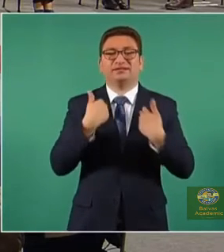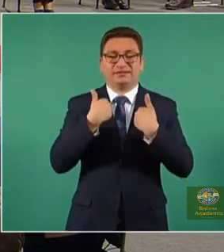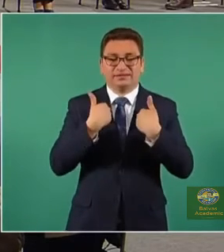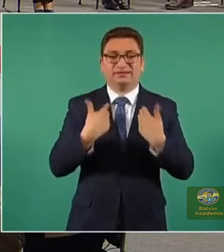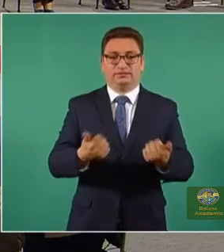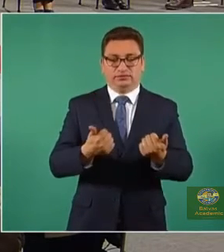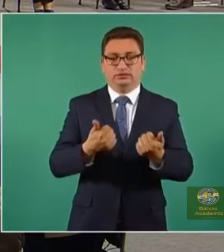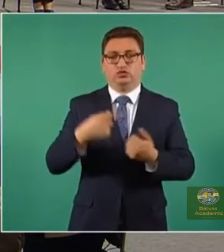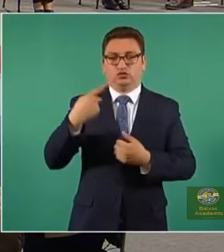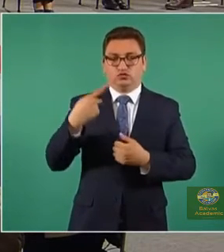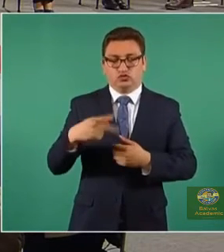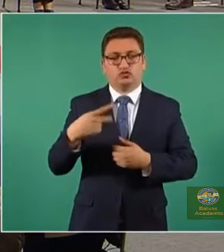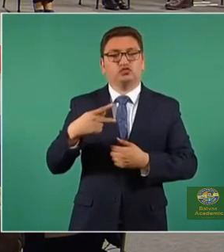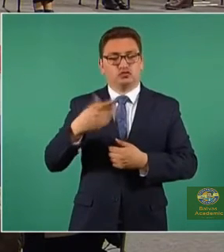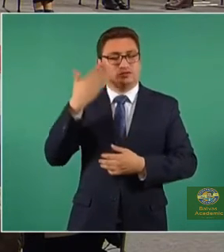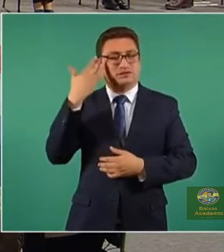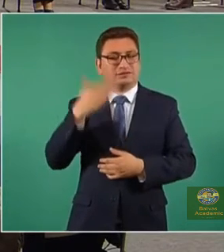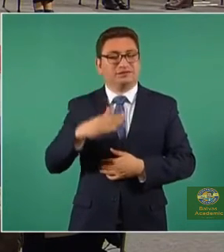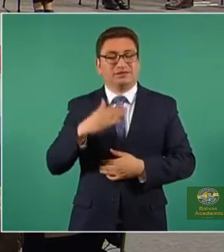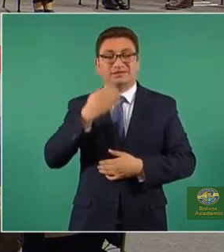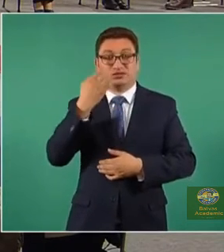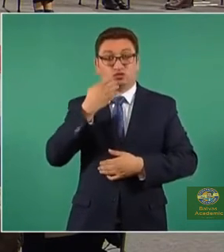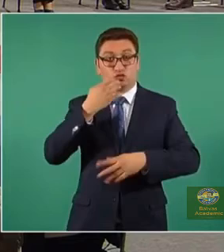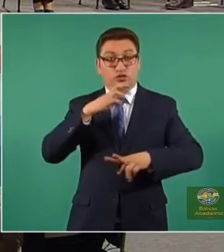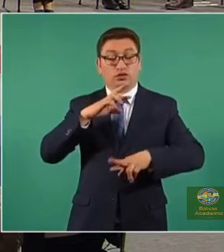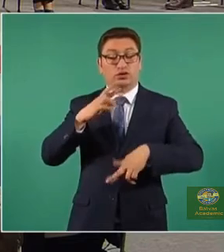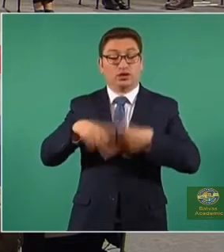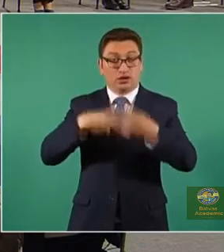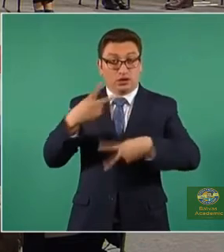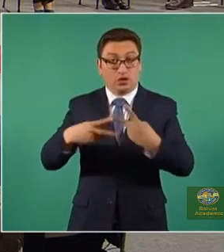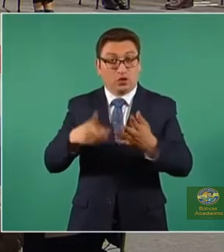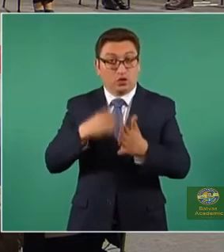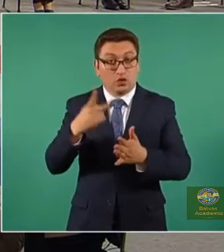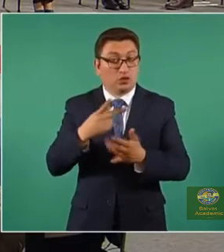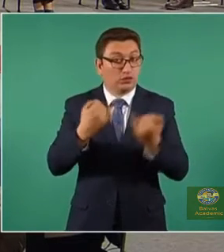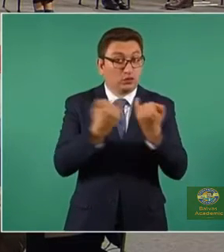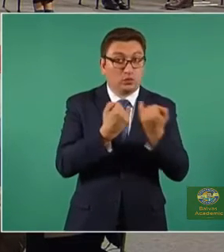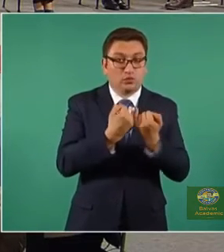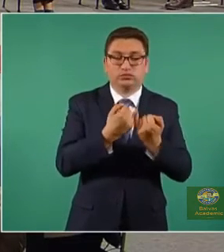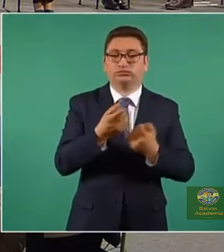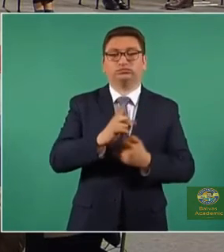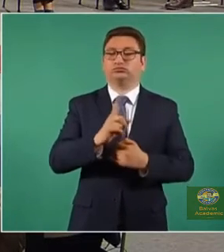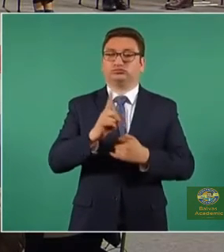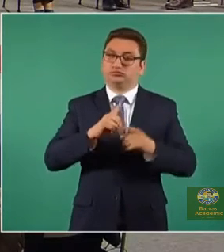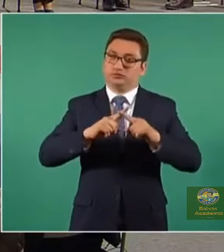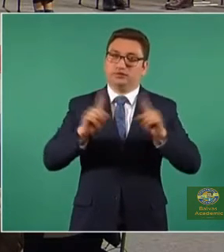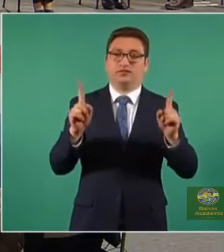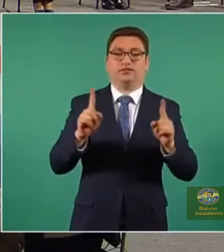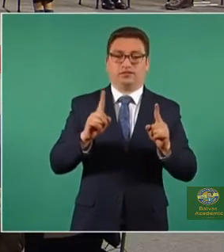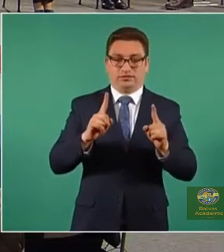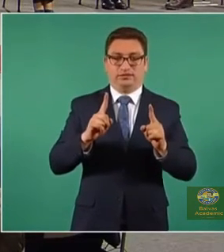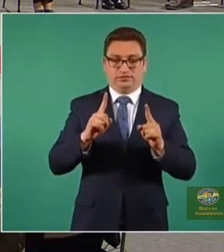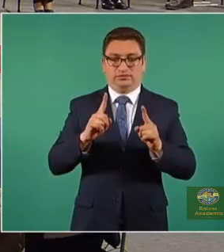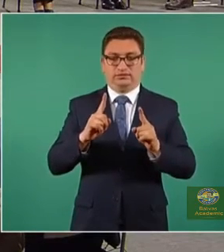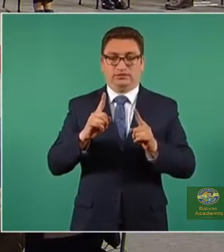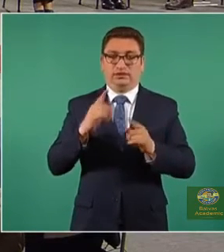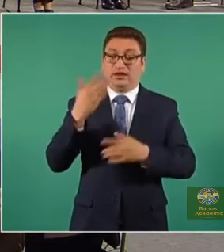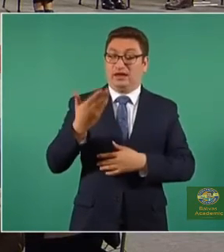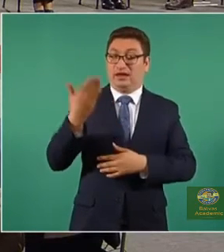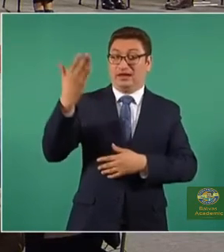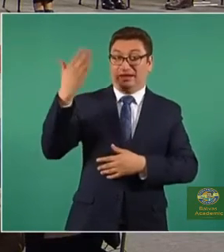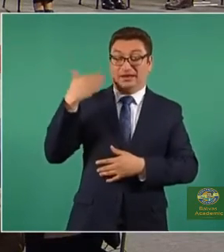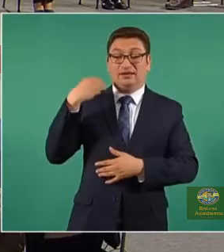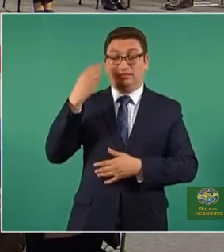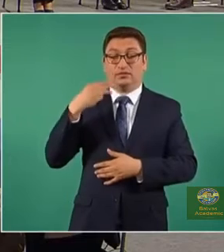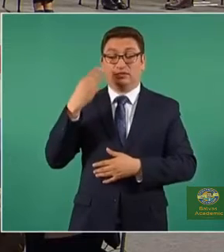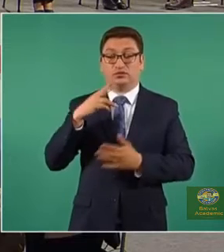perfectamente que su regreso a la escuela no va a ser el mismo al regreso del marzo, a la que dejaron en